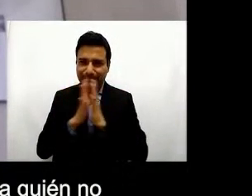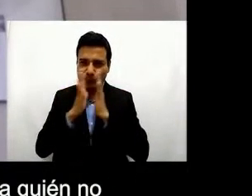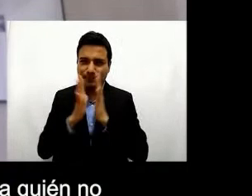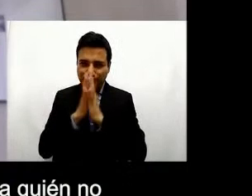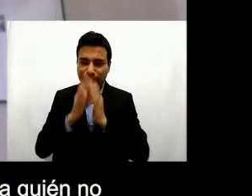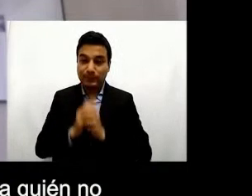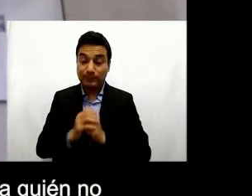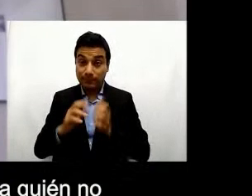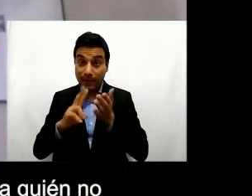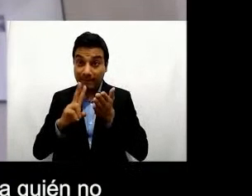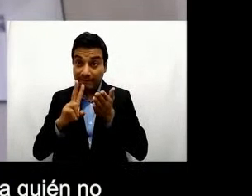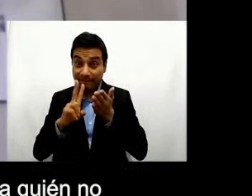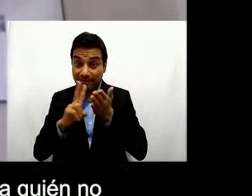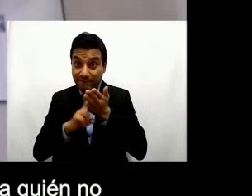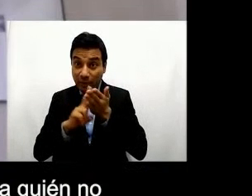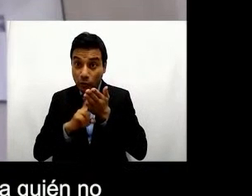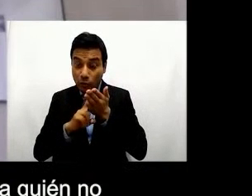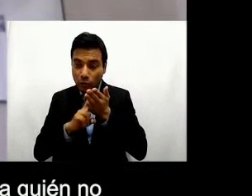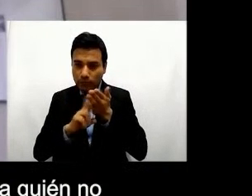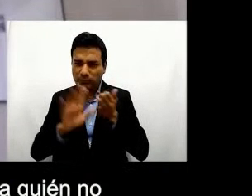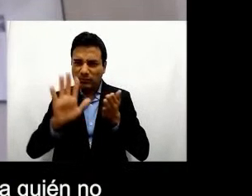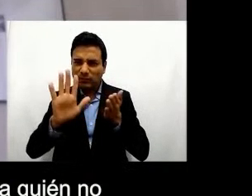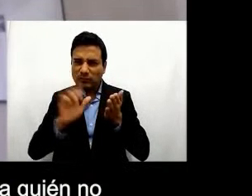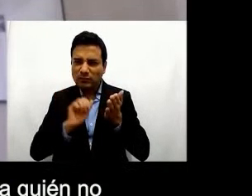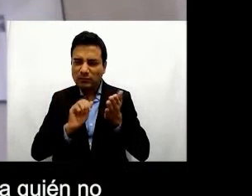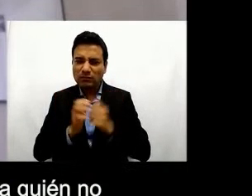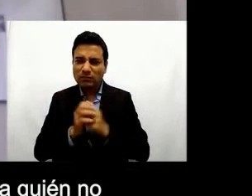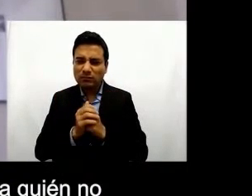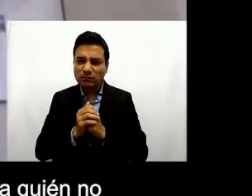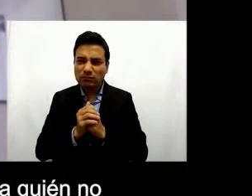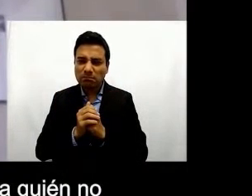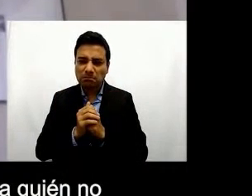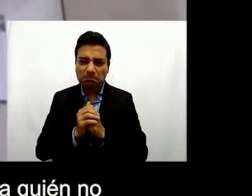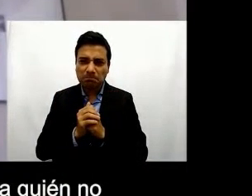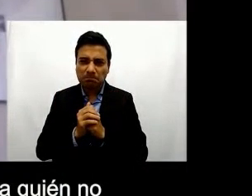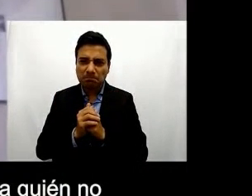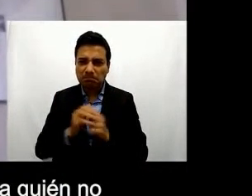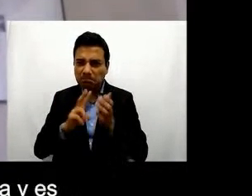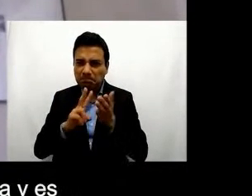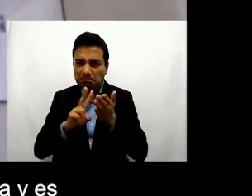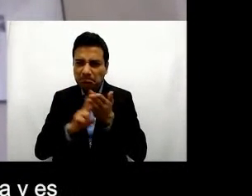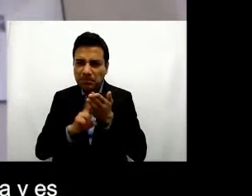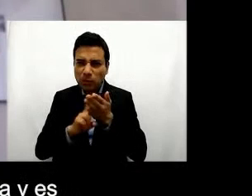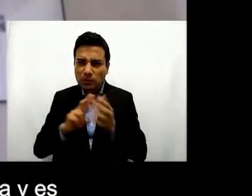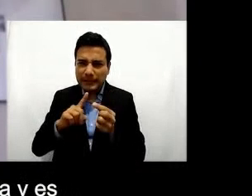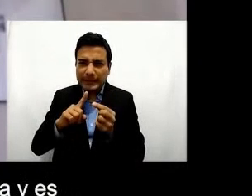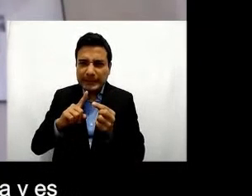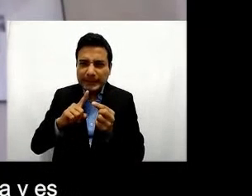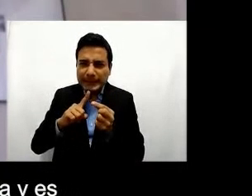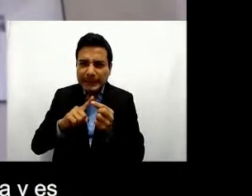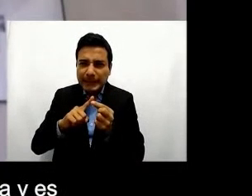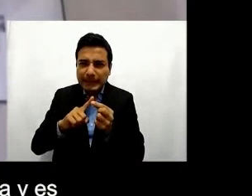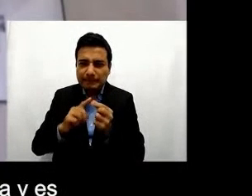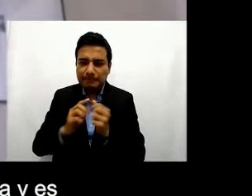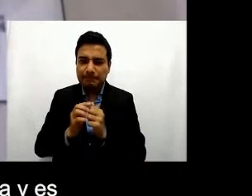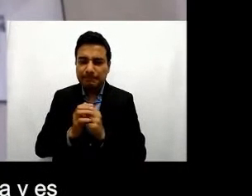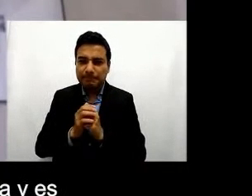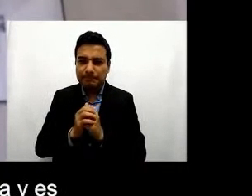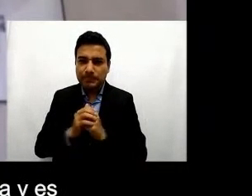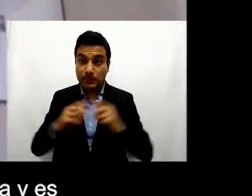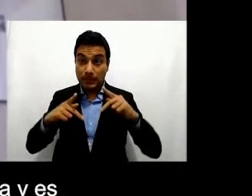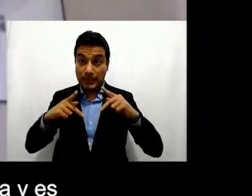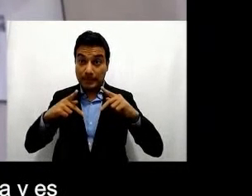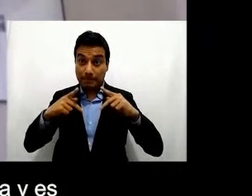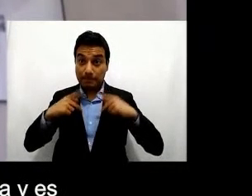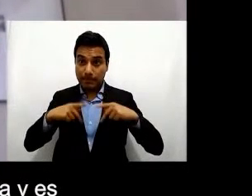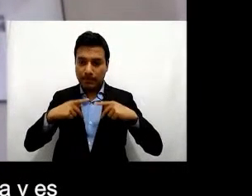preguntarnos quién se valora, a quién no hemos valorado. Hemos valorado la participación cívica en el